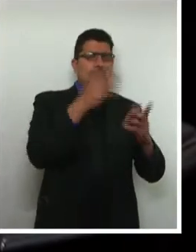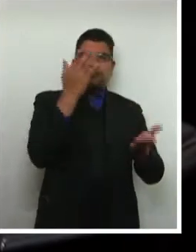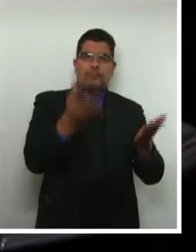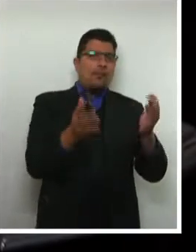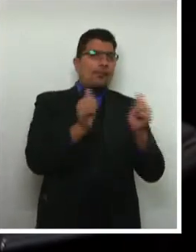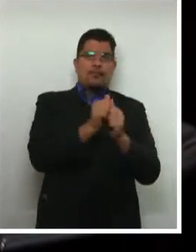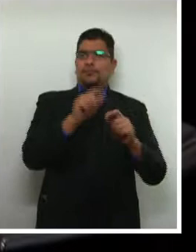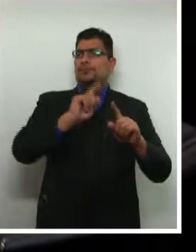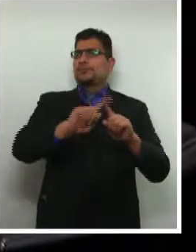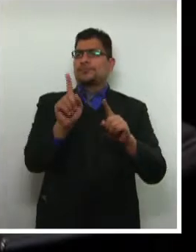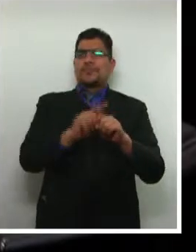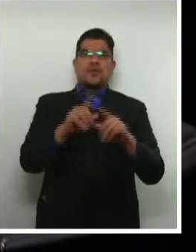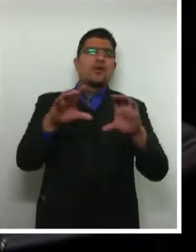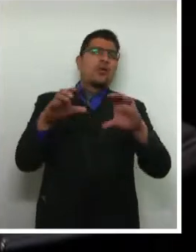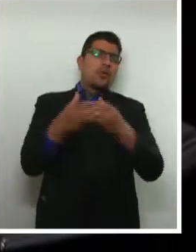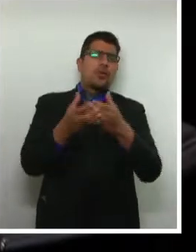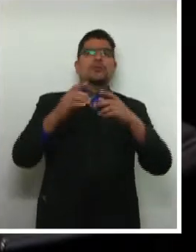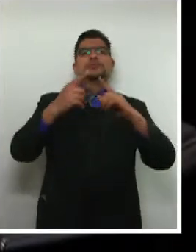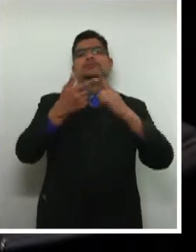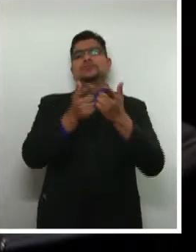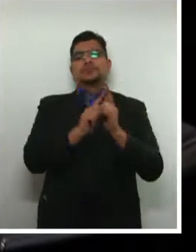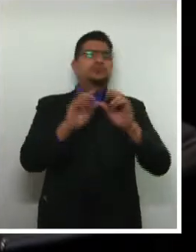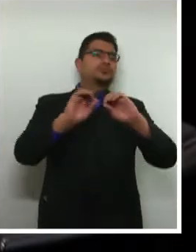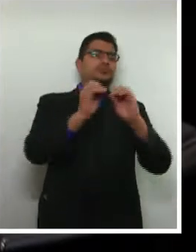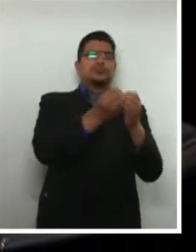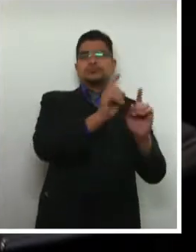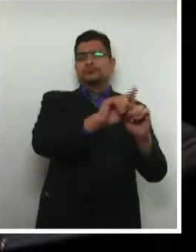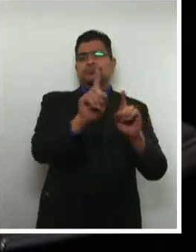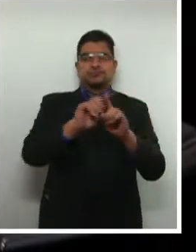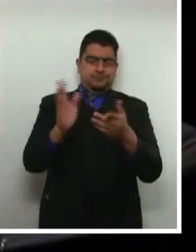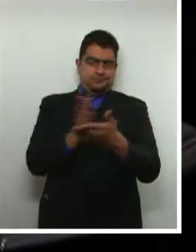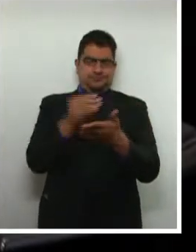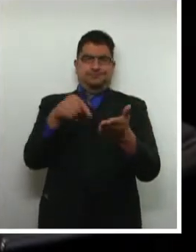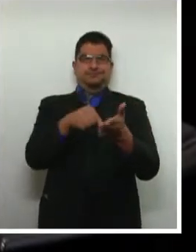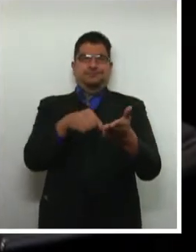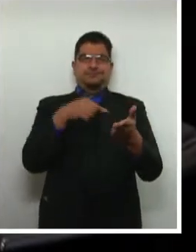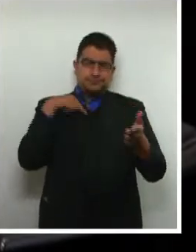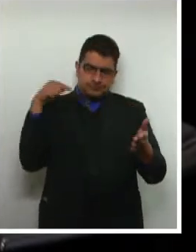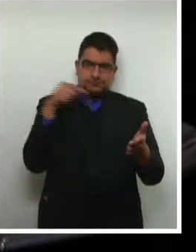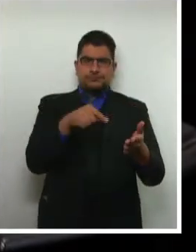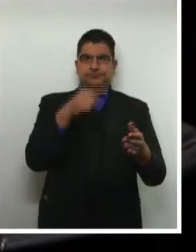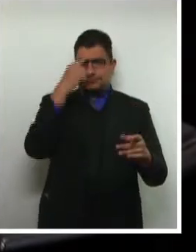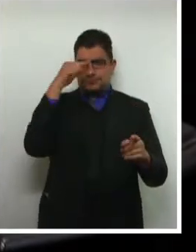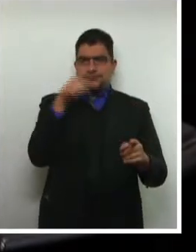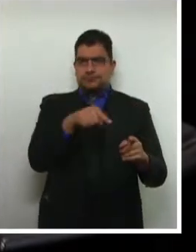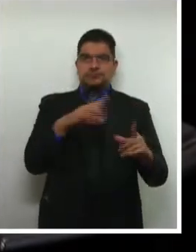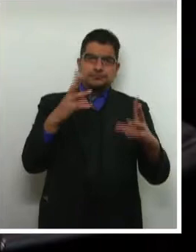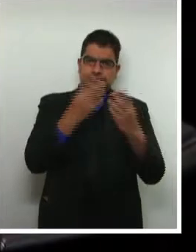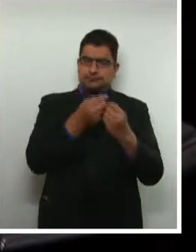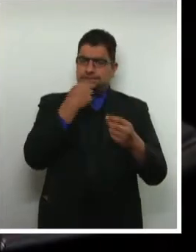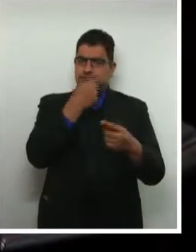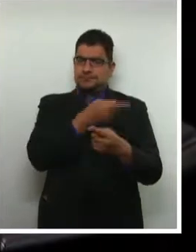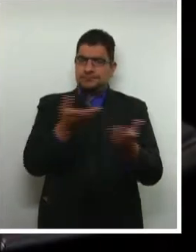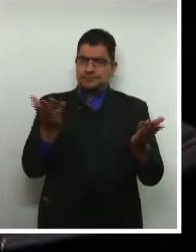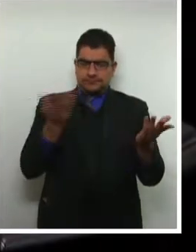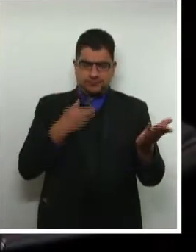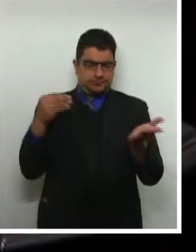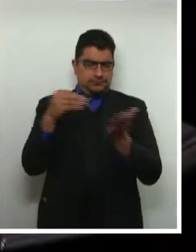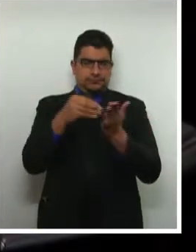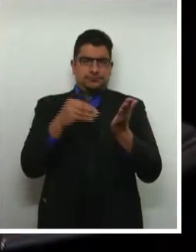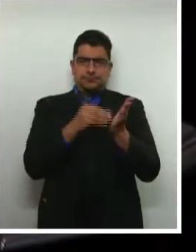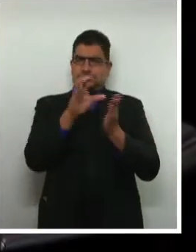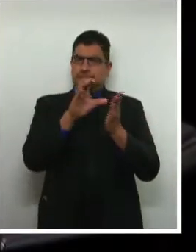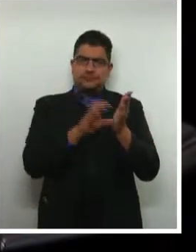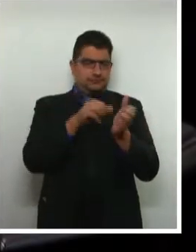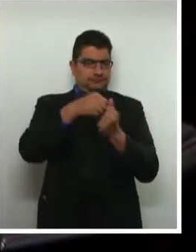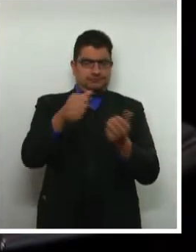de organizaciones, como para que aparte pongamos y le demos un carácter a este consejo en una constitución, que